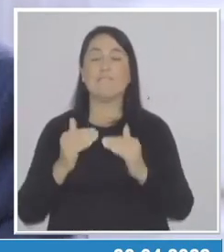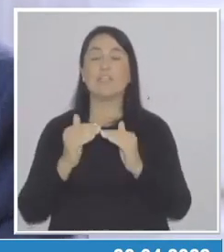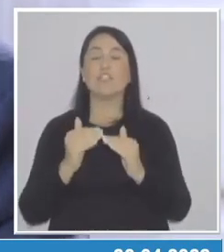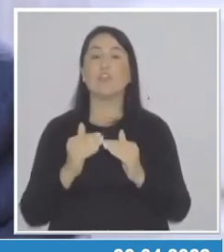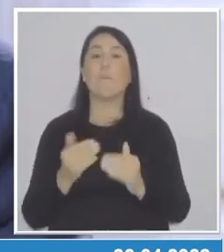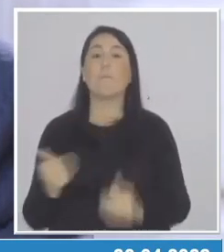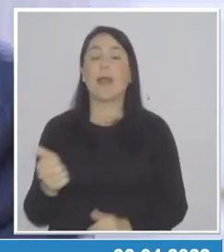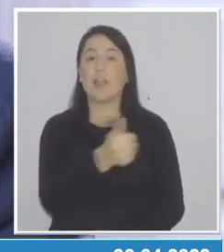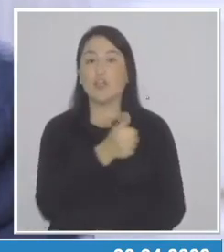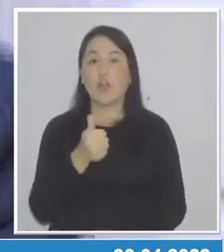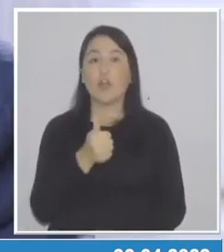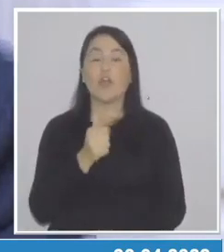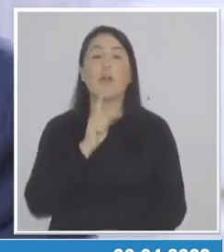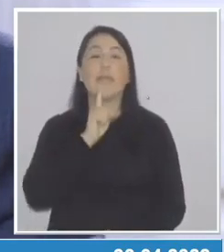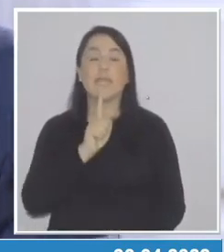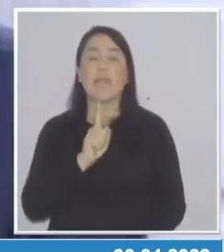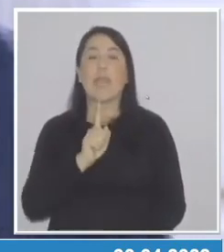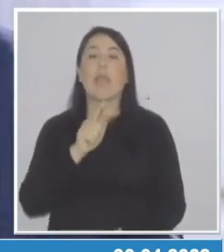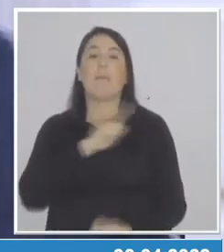poder legislativo.